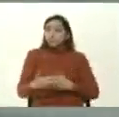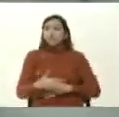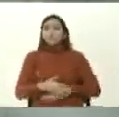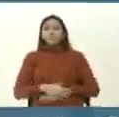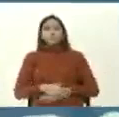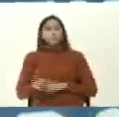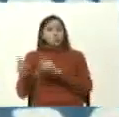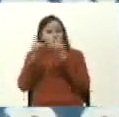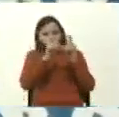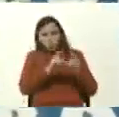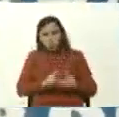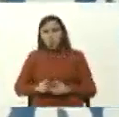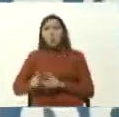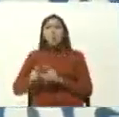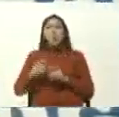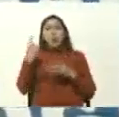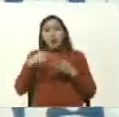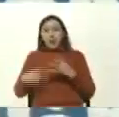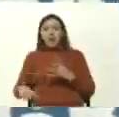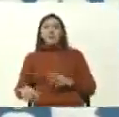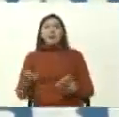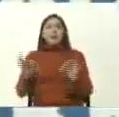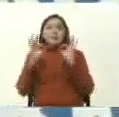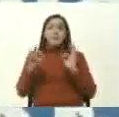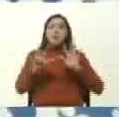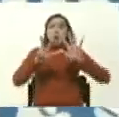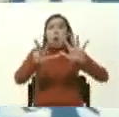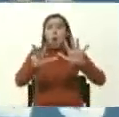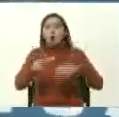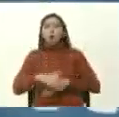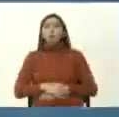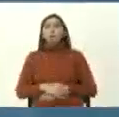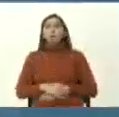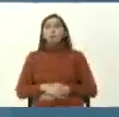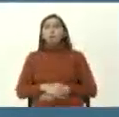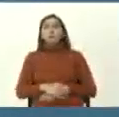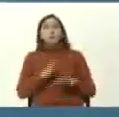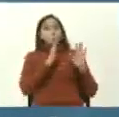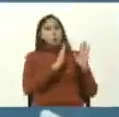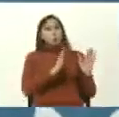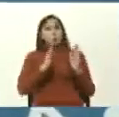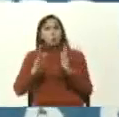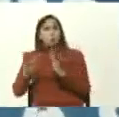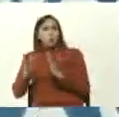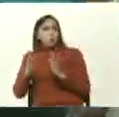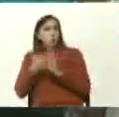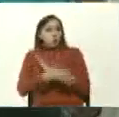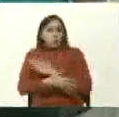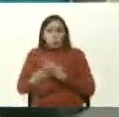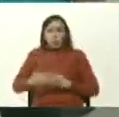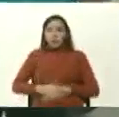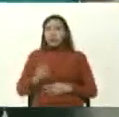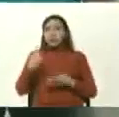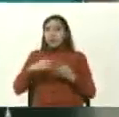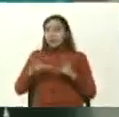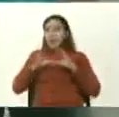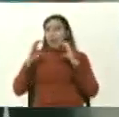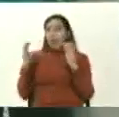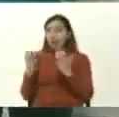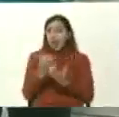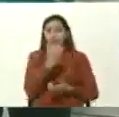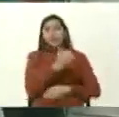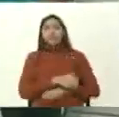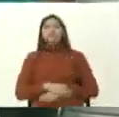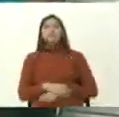formamos 8 disciplinas deportivas, las cuales están distribuidas en las diferentes aulas de clase, y en este